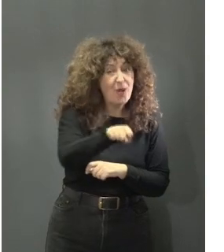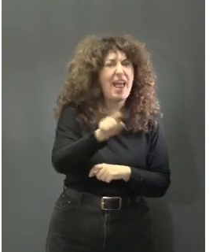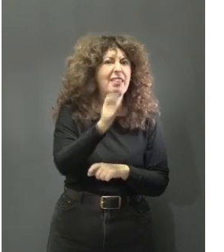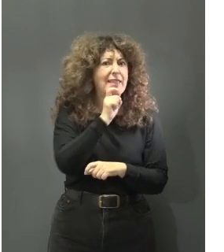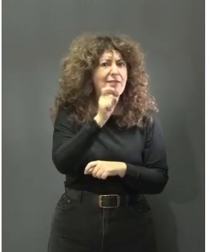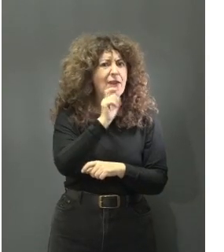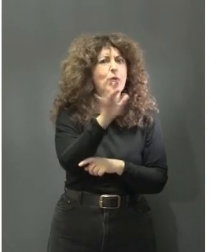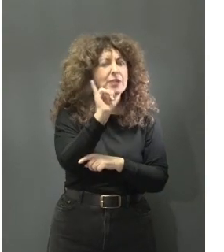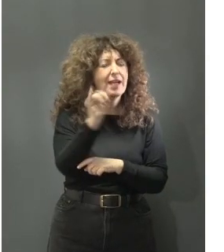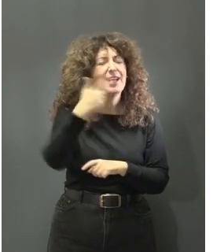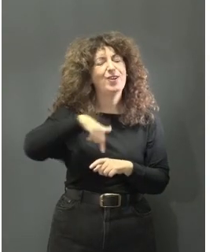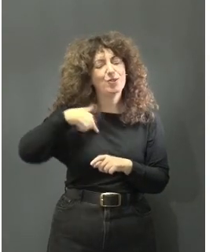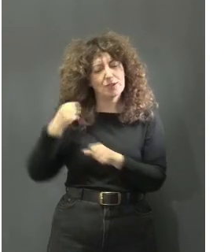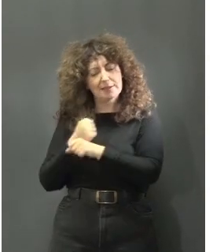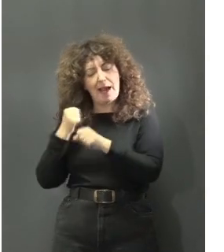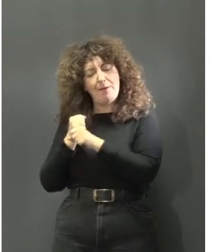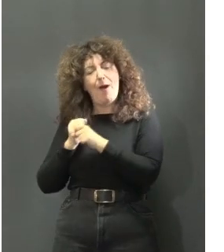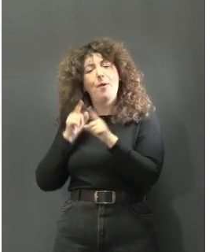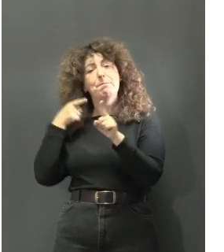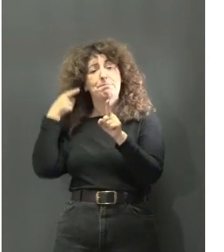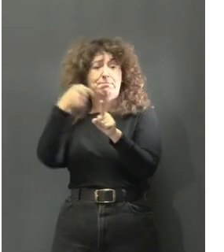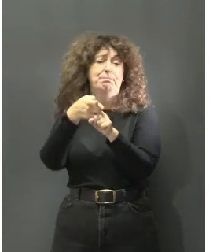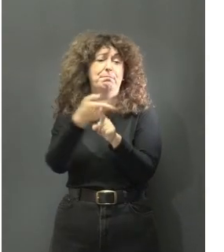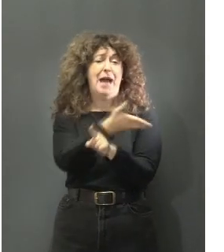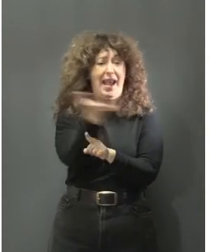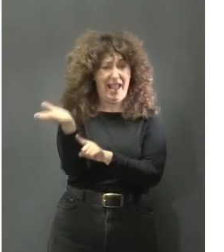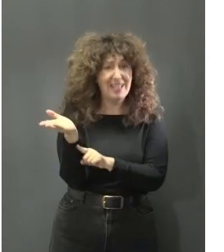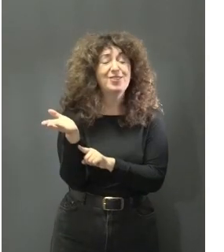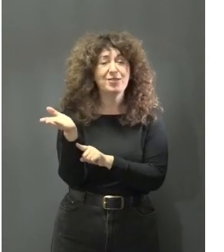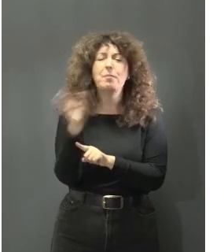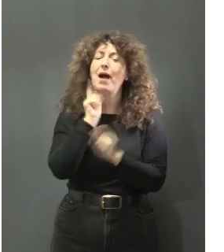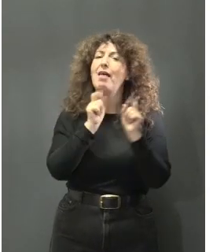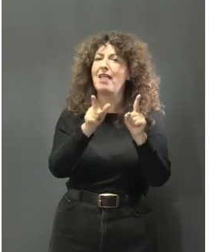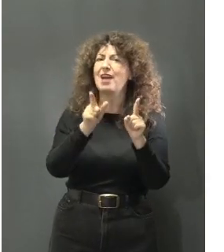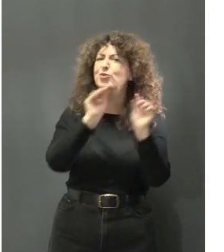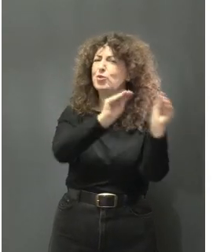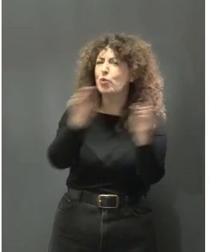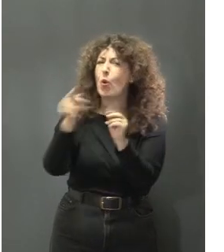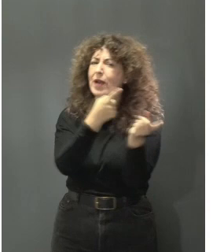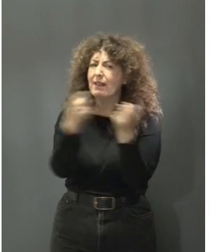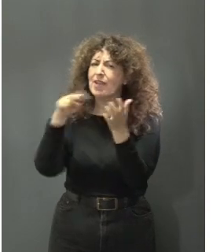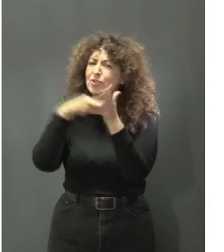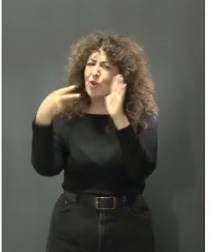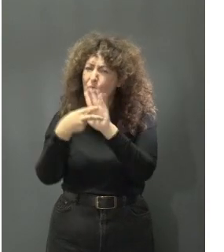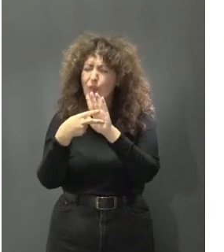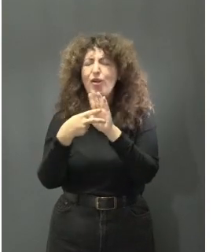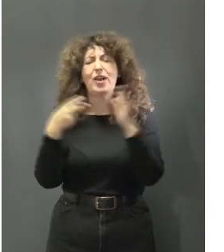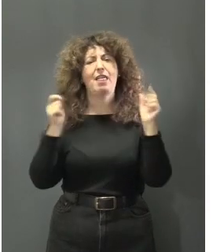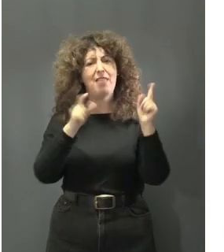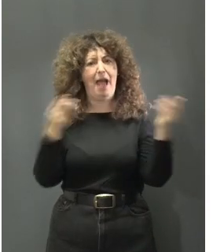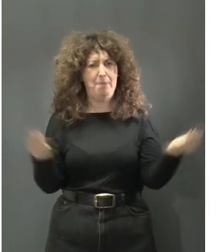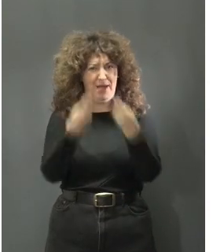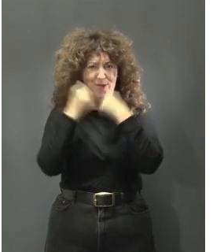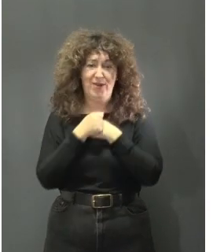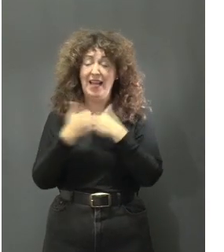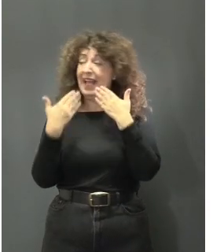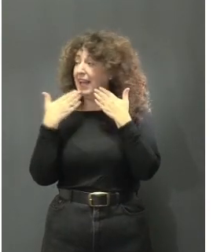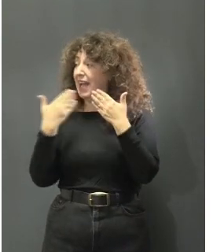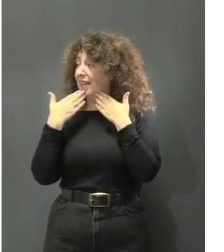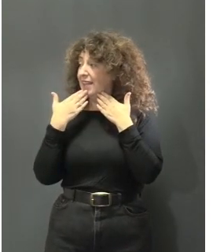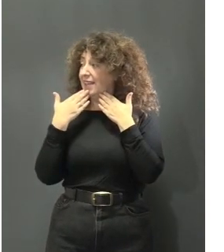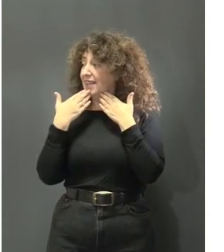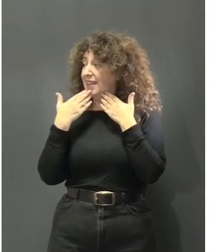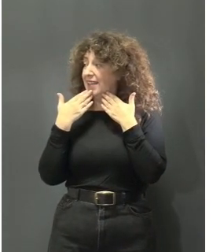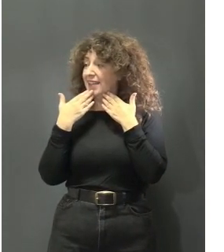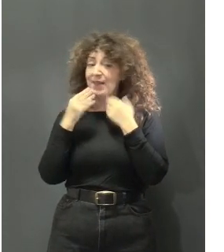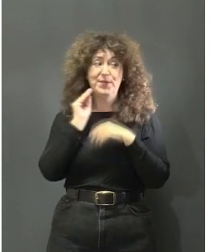en nuestro trabajo para ir dando mejores soluciones a sus necesidades. Muchas gracias. Pues nada, Lucía, yo creo que esto